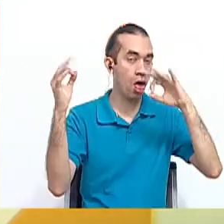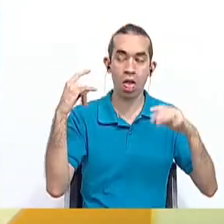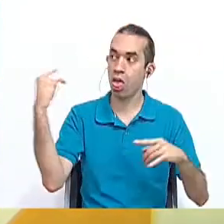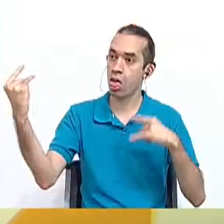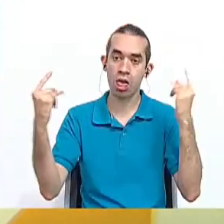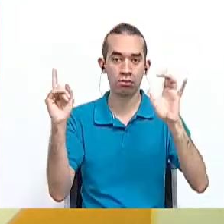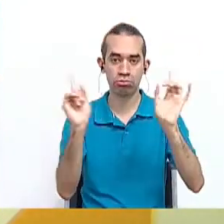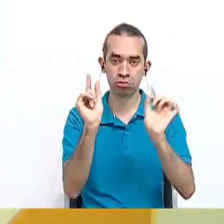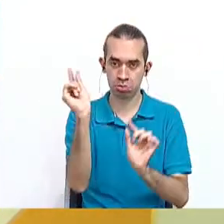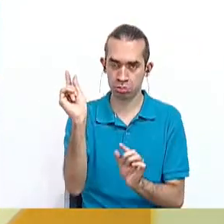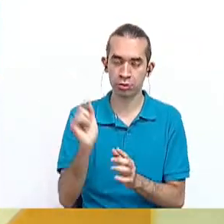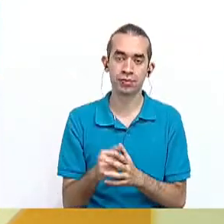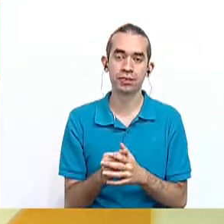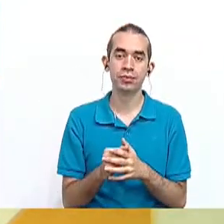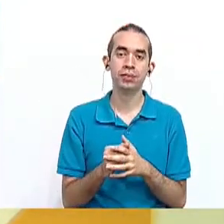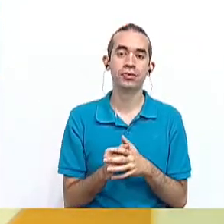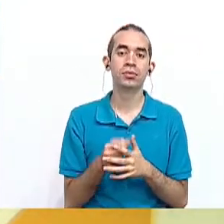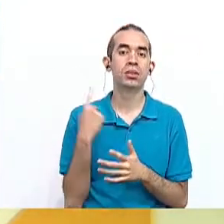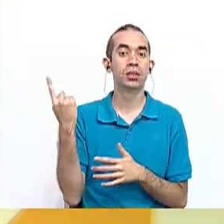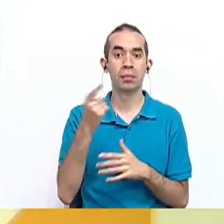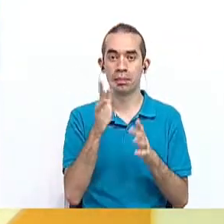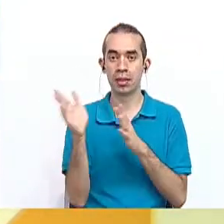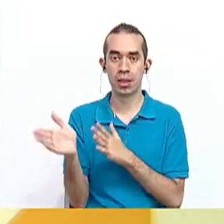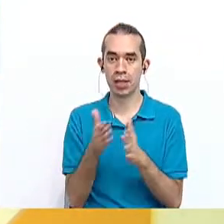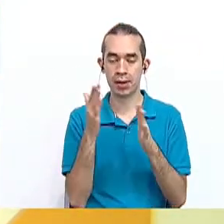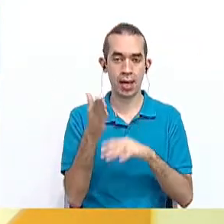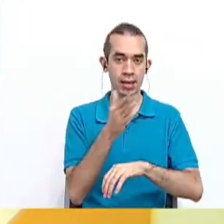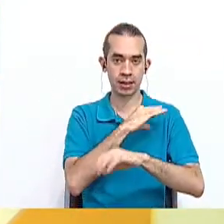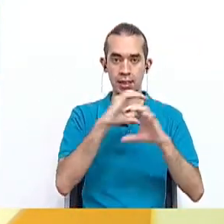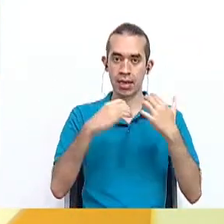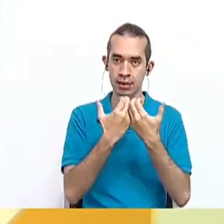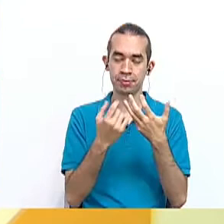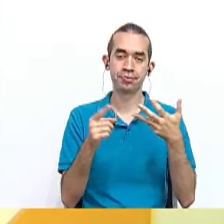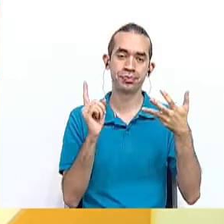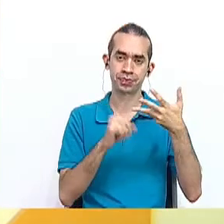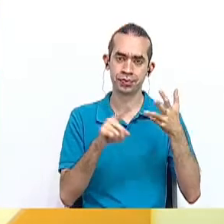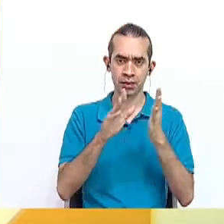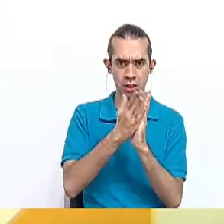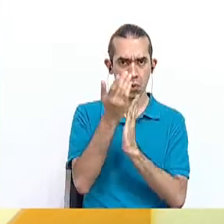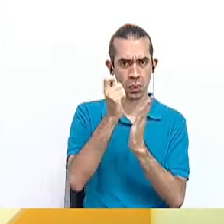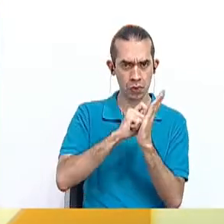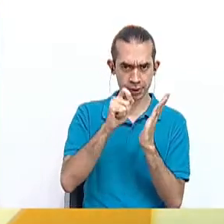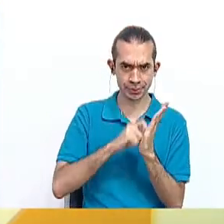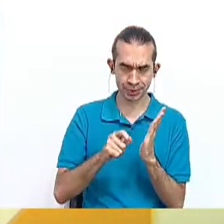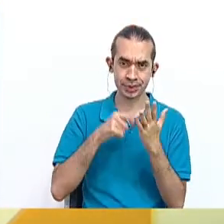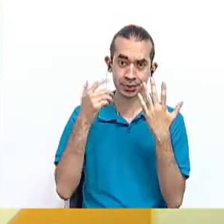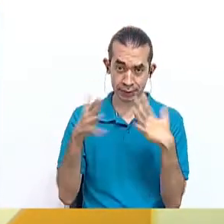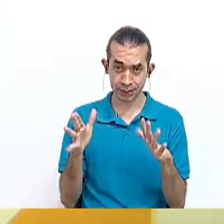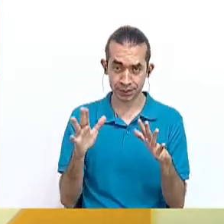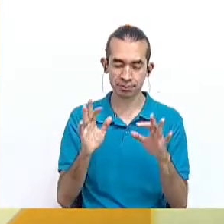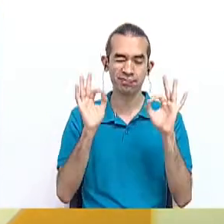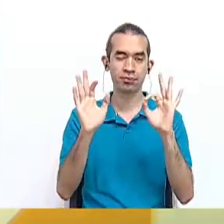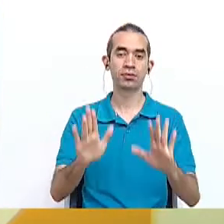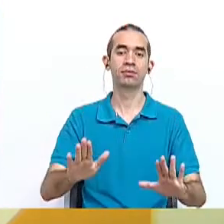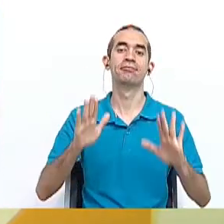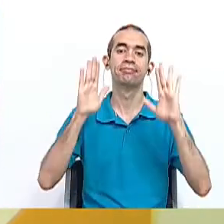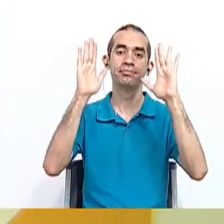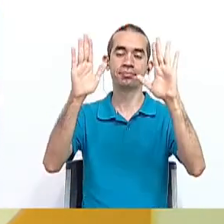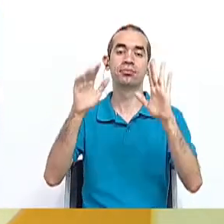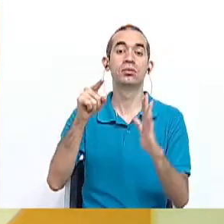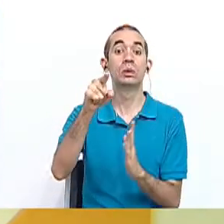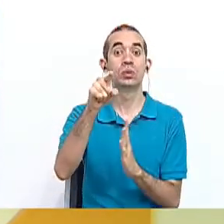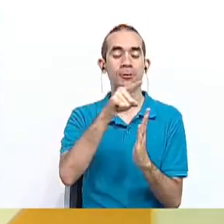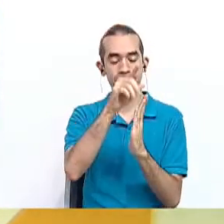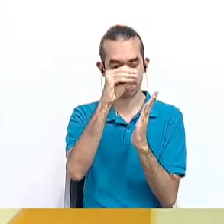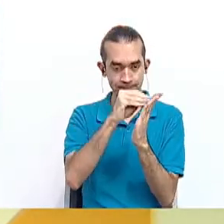se preparen para recibir cada clase. ¿Tienen ahí a mano su cuaderno y su lápiz? Excelente. En él